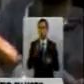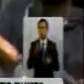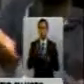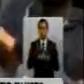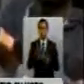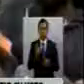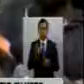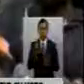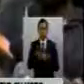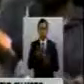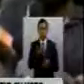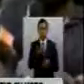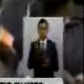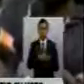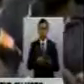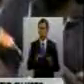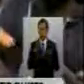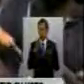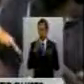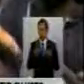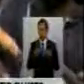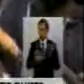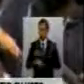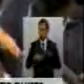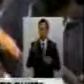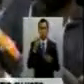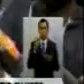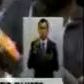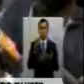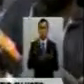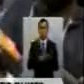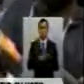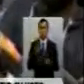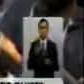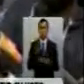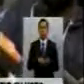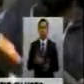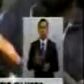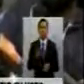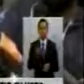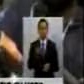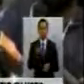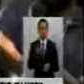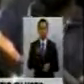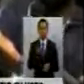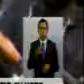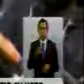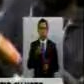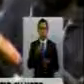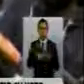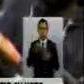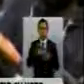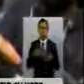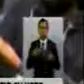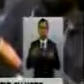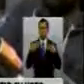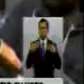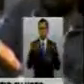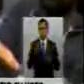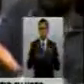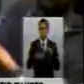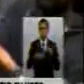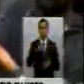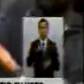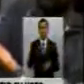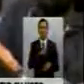o 10.000 o 100.000, excelente. Es mucho más democrático 1.000 que 157 votos. Y yo felicito a quien obtenga más